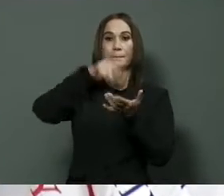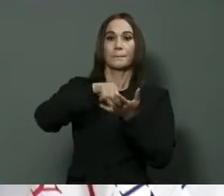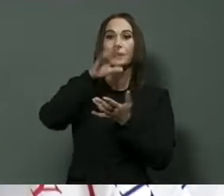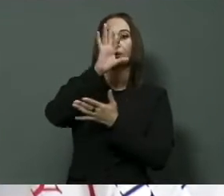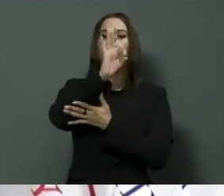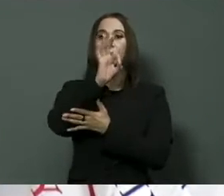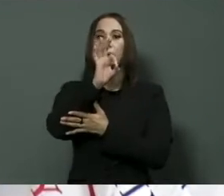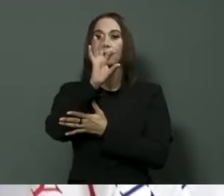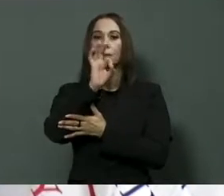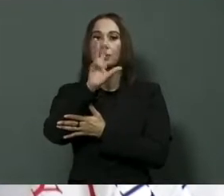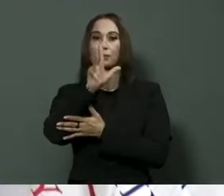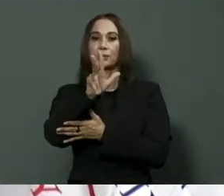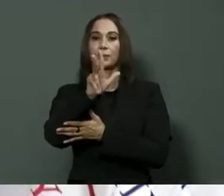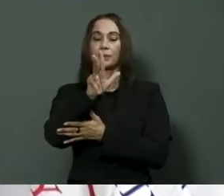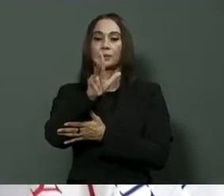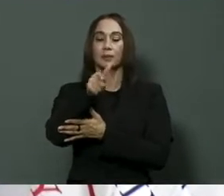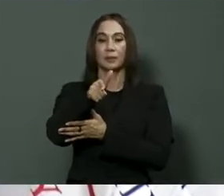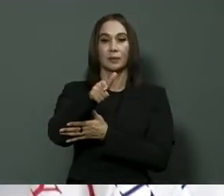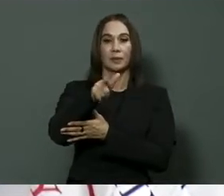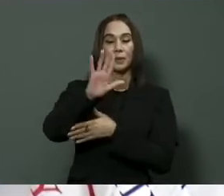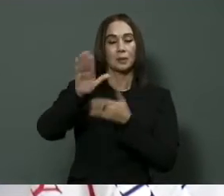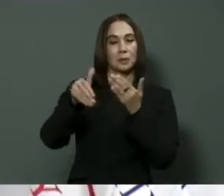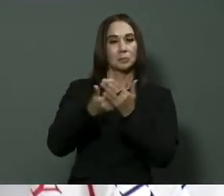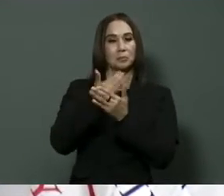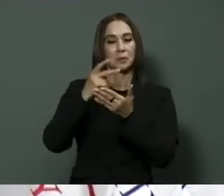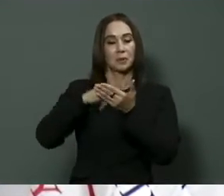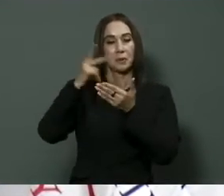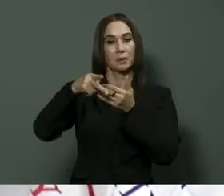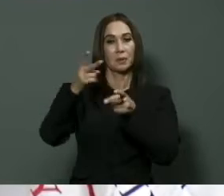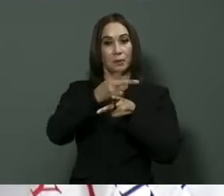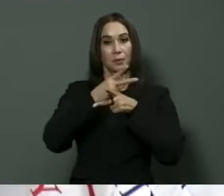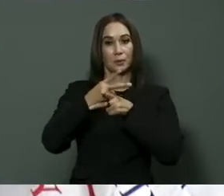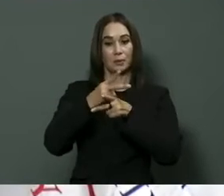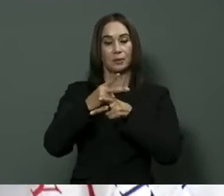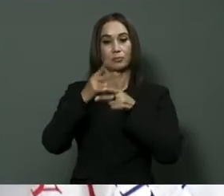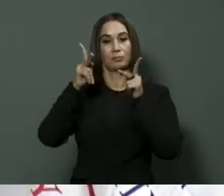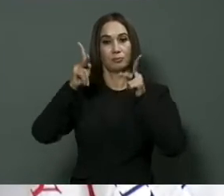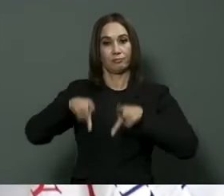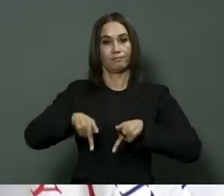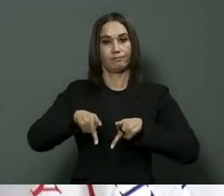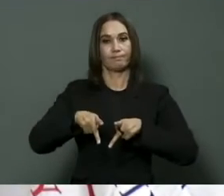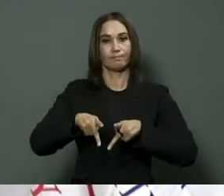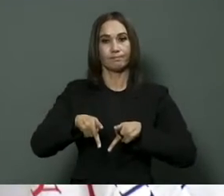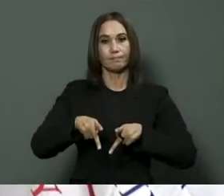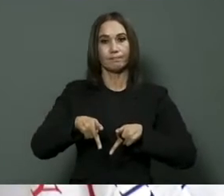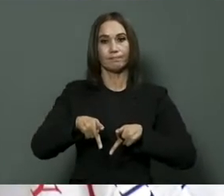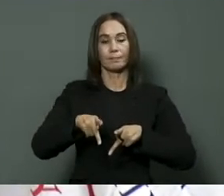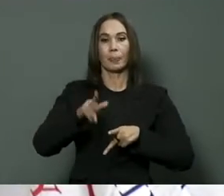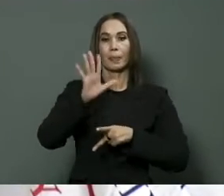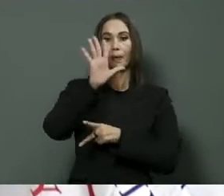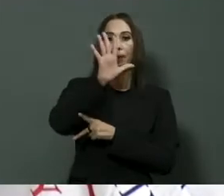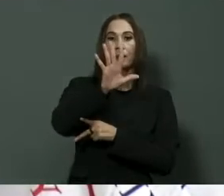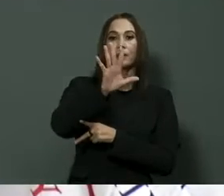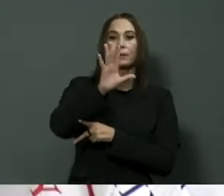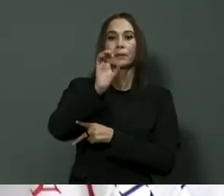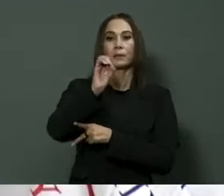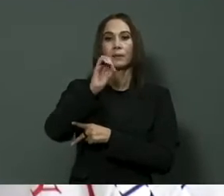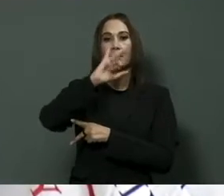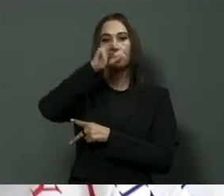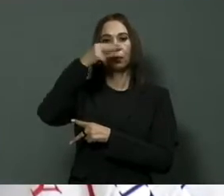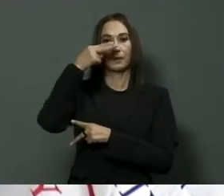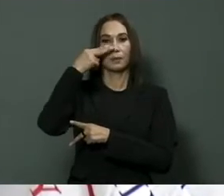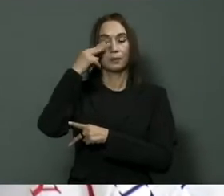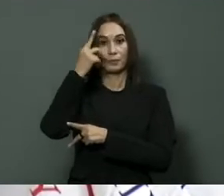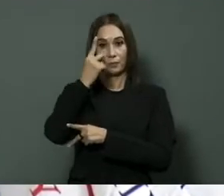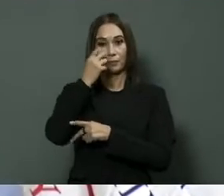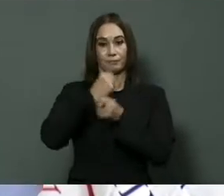1.993 han sido, luego de iniciado el Plan de Seguridad Ciudadana, el 5 de junio de este